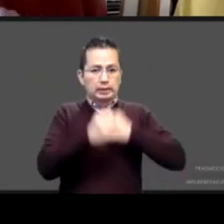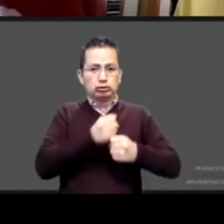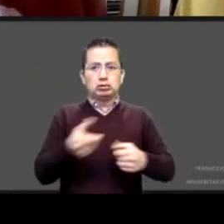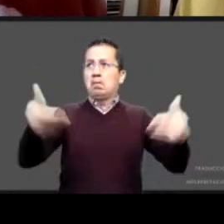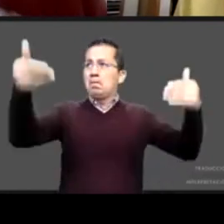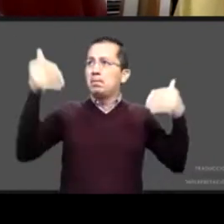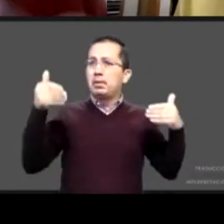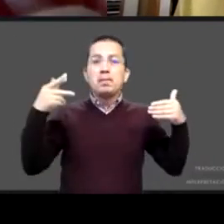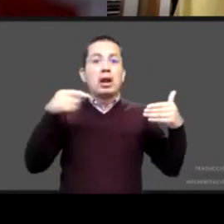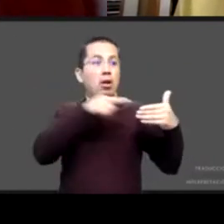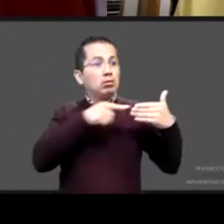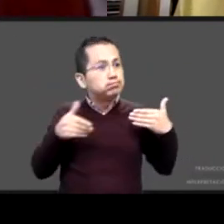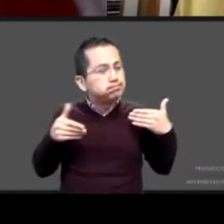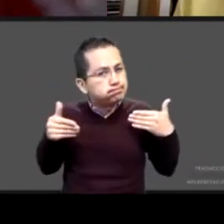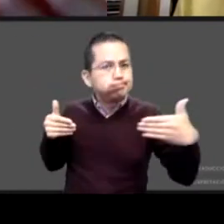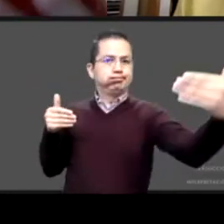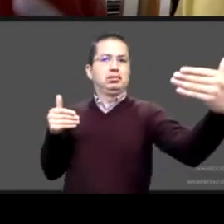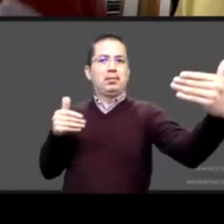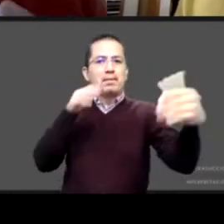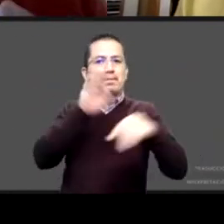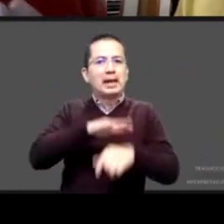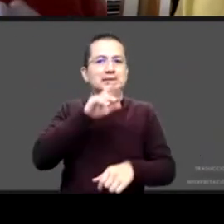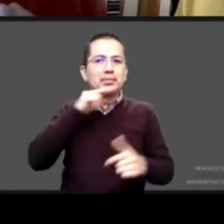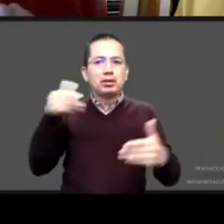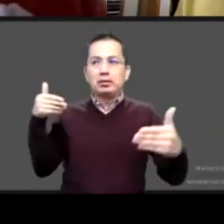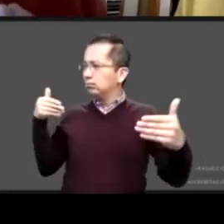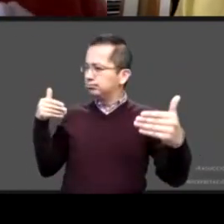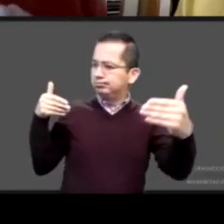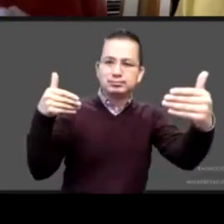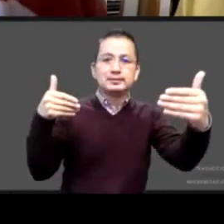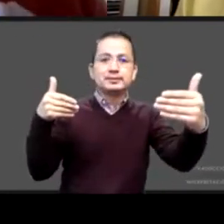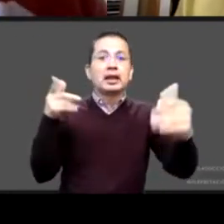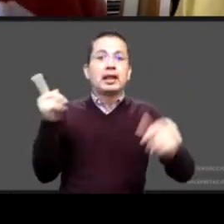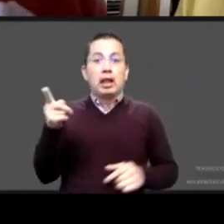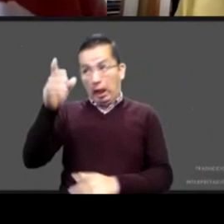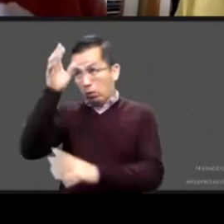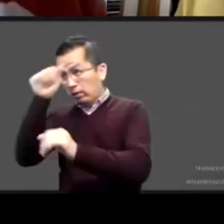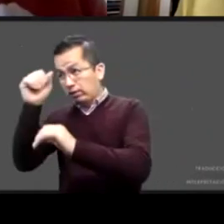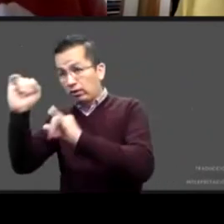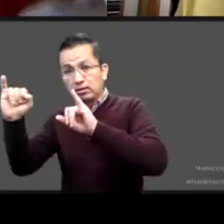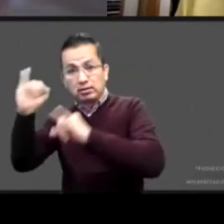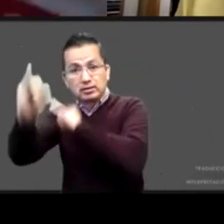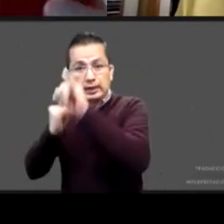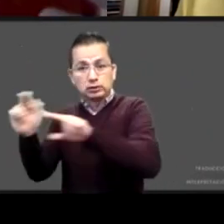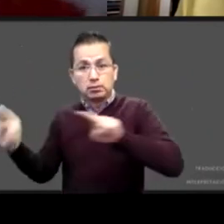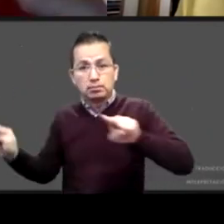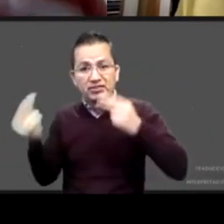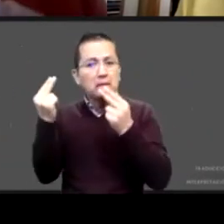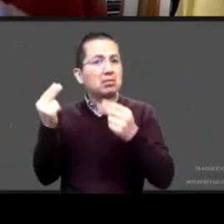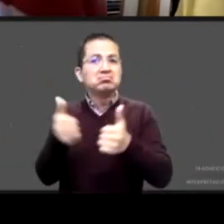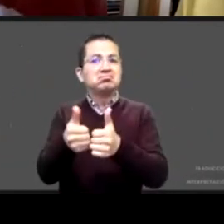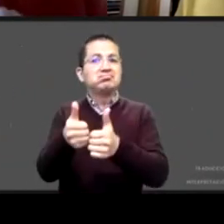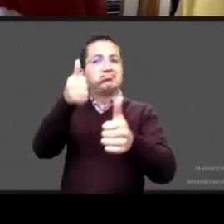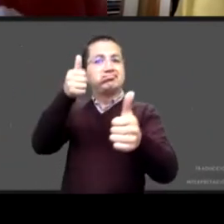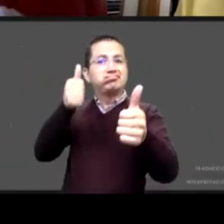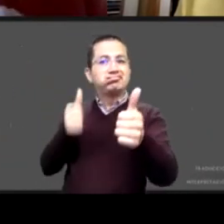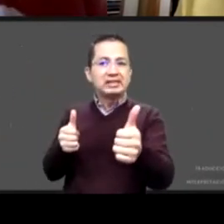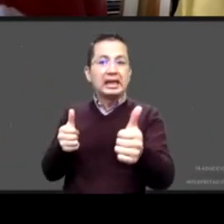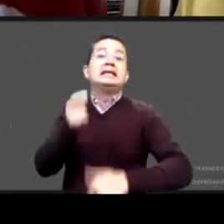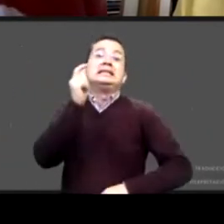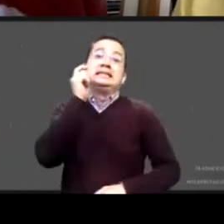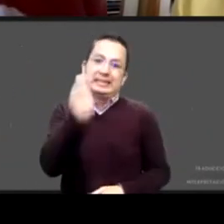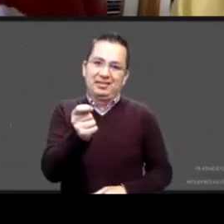Convención. Y esto nos da la pista de que Internet va a seguir creciendo mucho más rápido